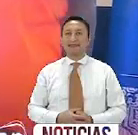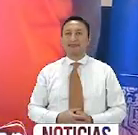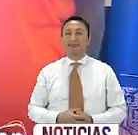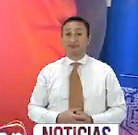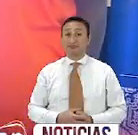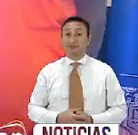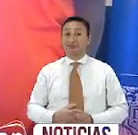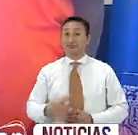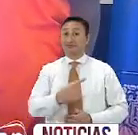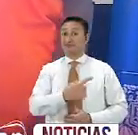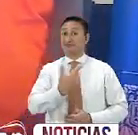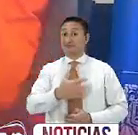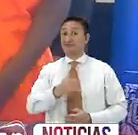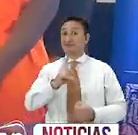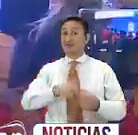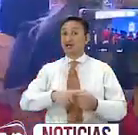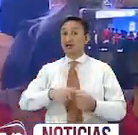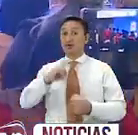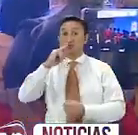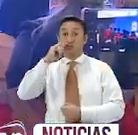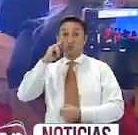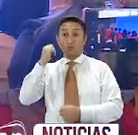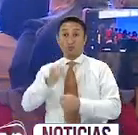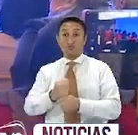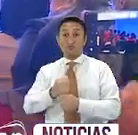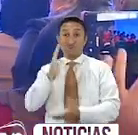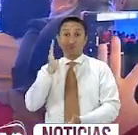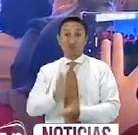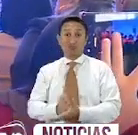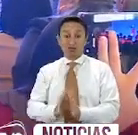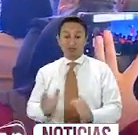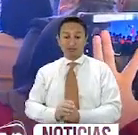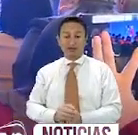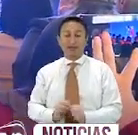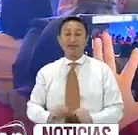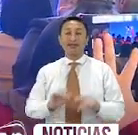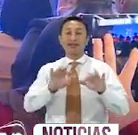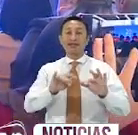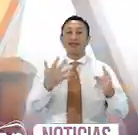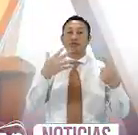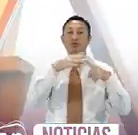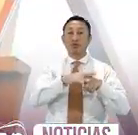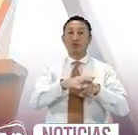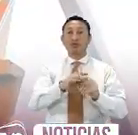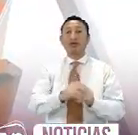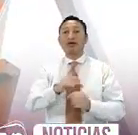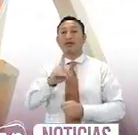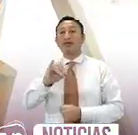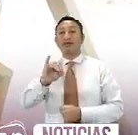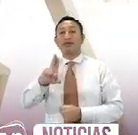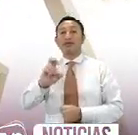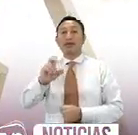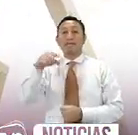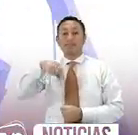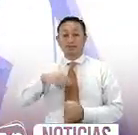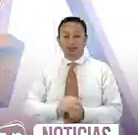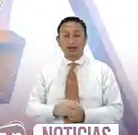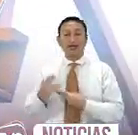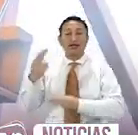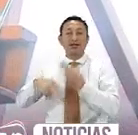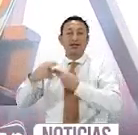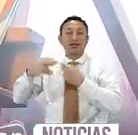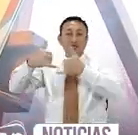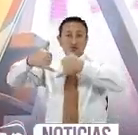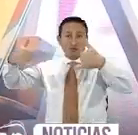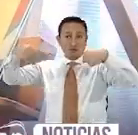Y con ese lema se realizó la firma del acuerdo entre la Secretaría de Inclusión, la DINAPEN y varios centros comerciales de la